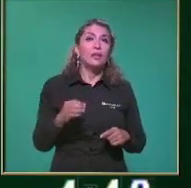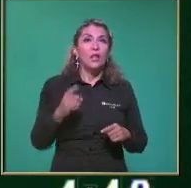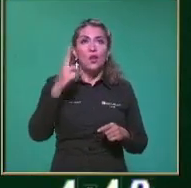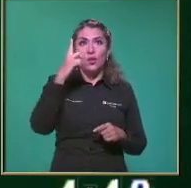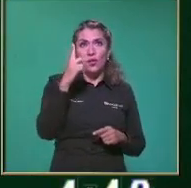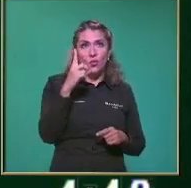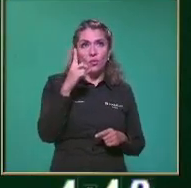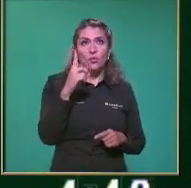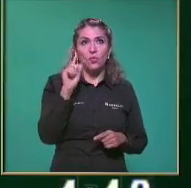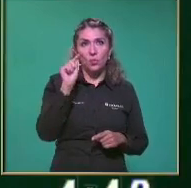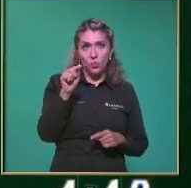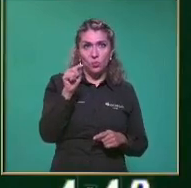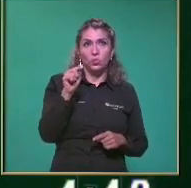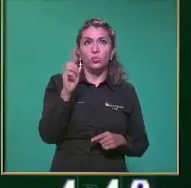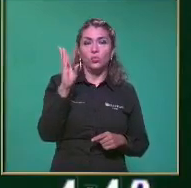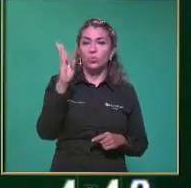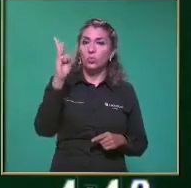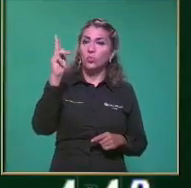son